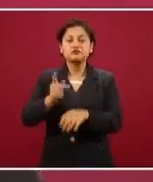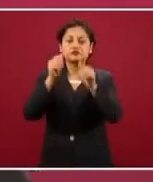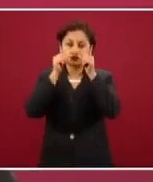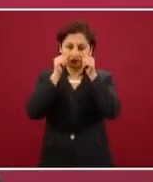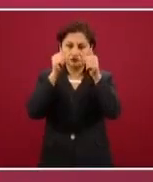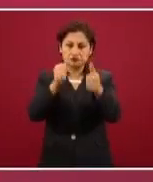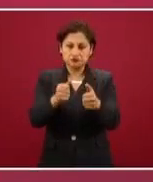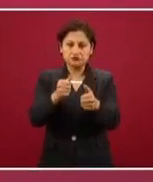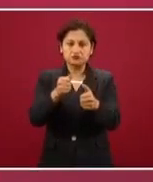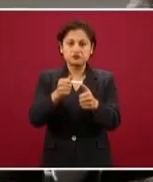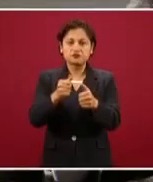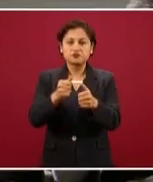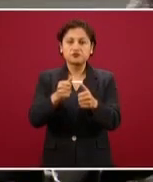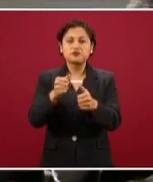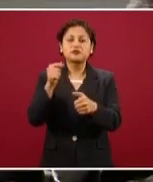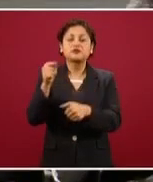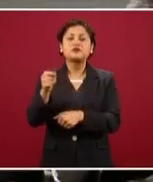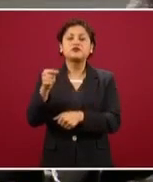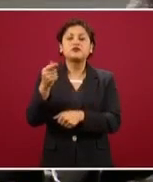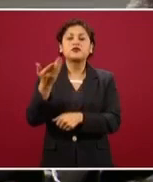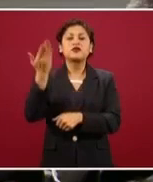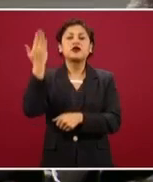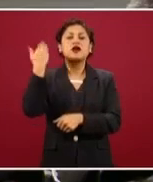Estaba Farel,